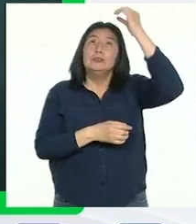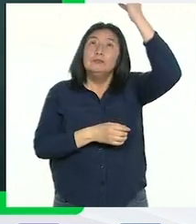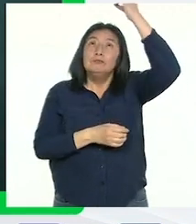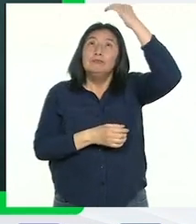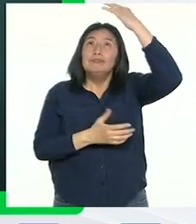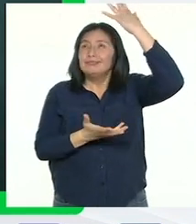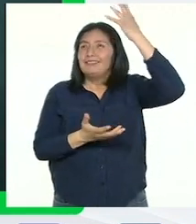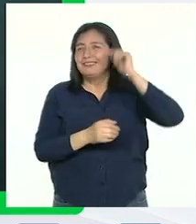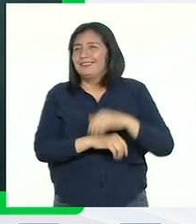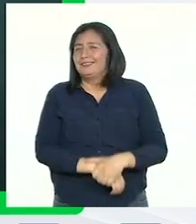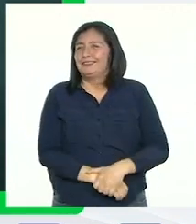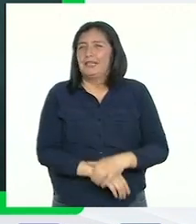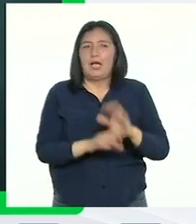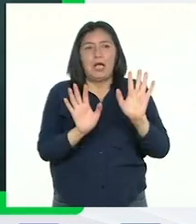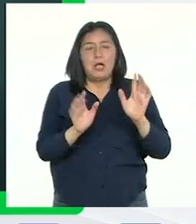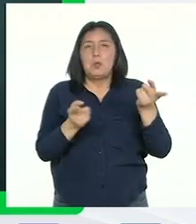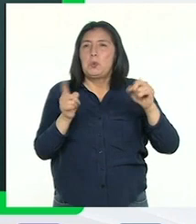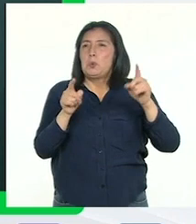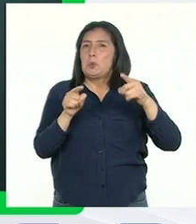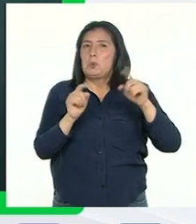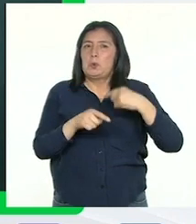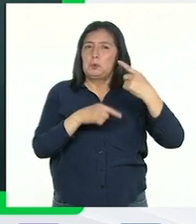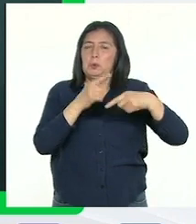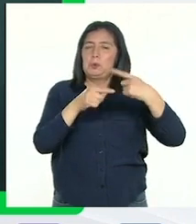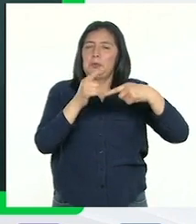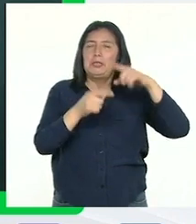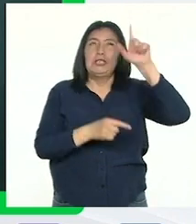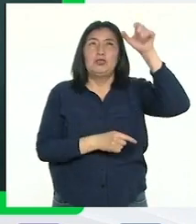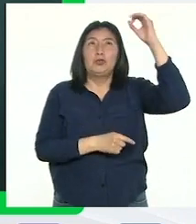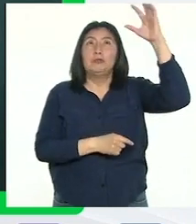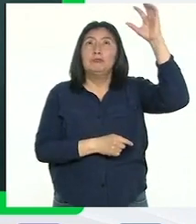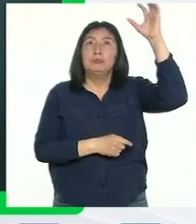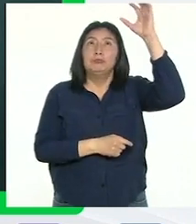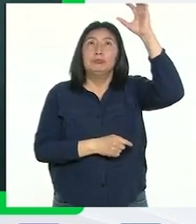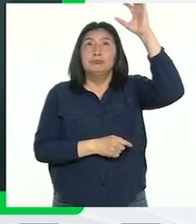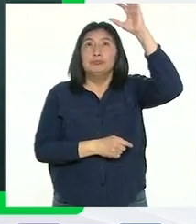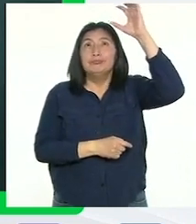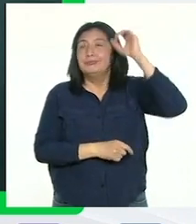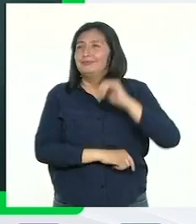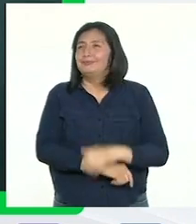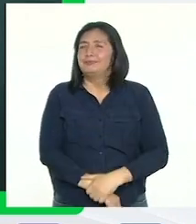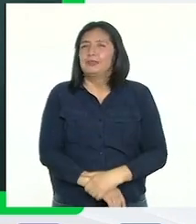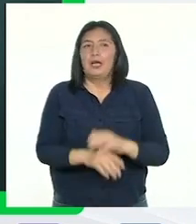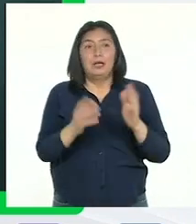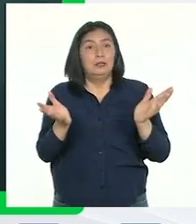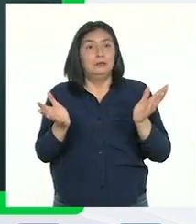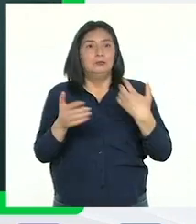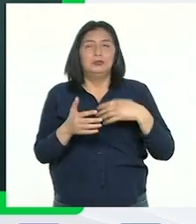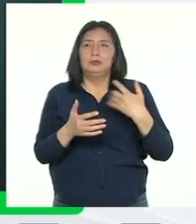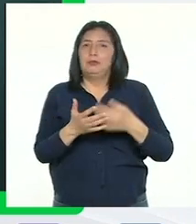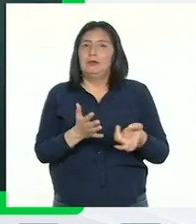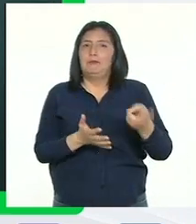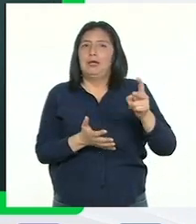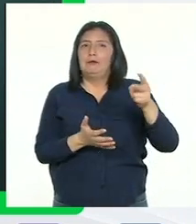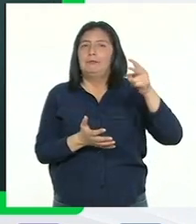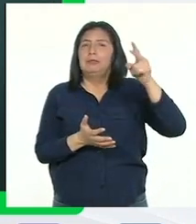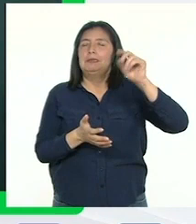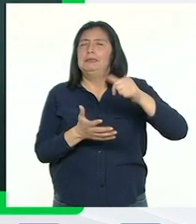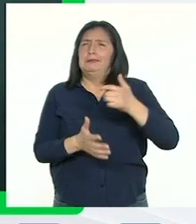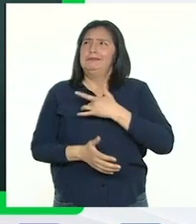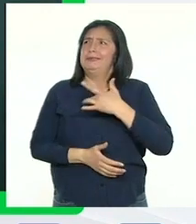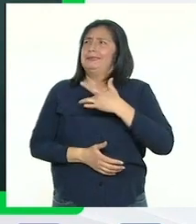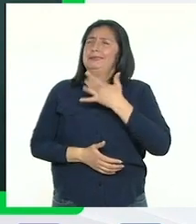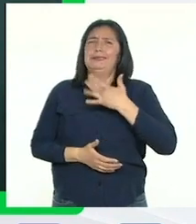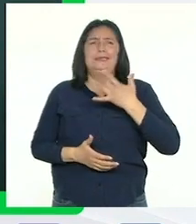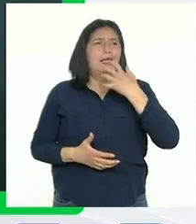nuestras cabezas, ¿no? Y a medida que pasen los días, el sol se va a estar acercándose. Entonces se va a incrementar la sensación de